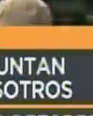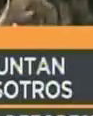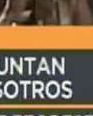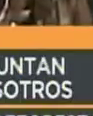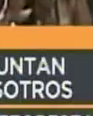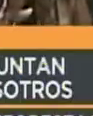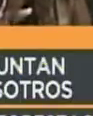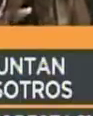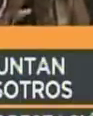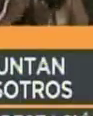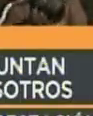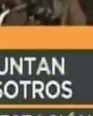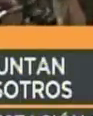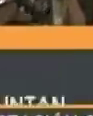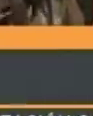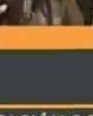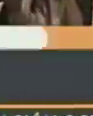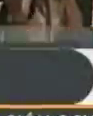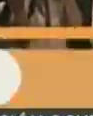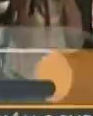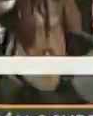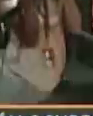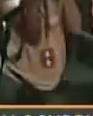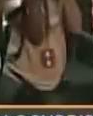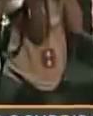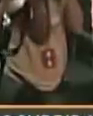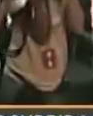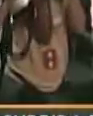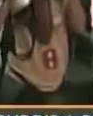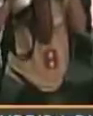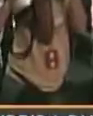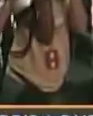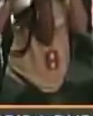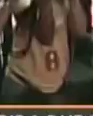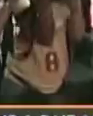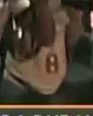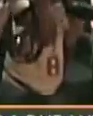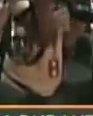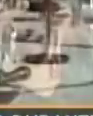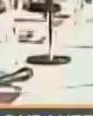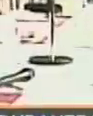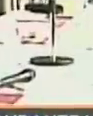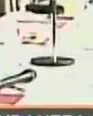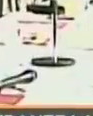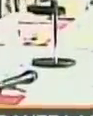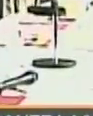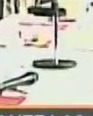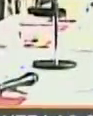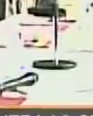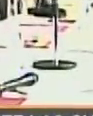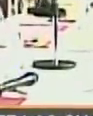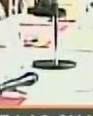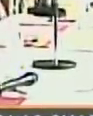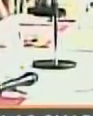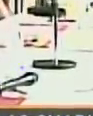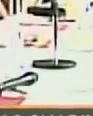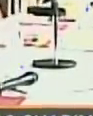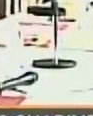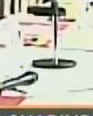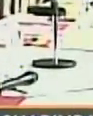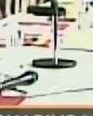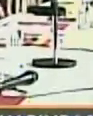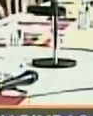a la marcha con amor. Y sigamos adelante. ¡Que viva Venezuela! ¡Viva! ¡Que viva Chávez! ¡Viva! Y que viva